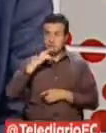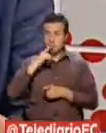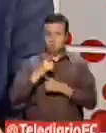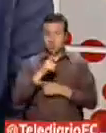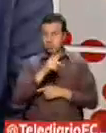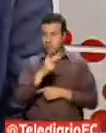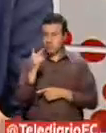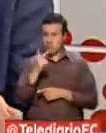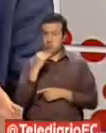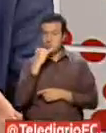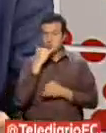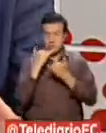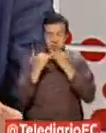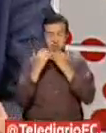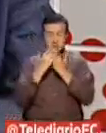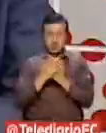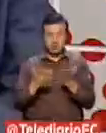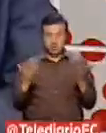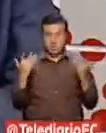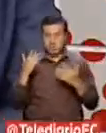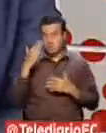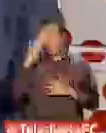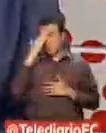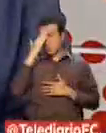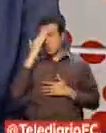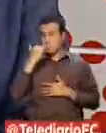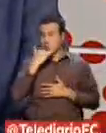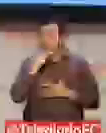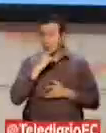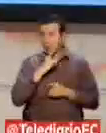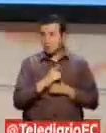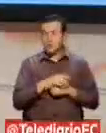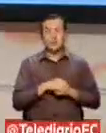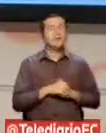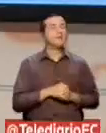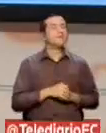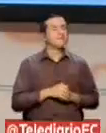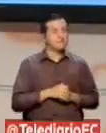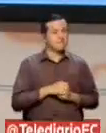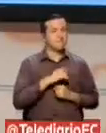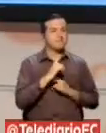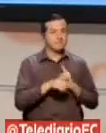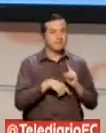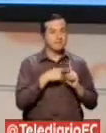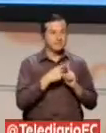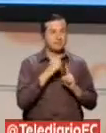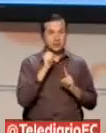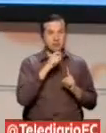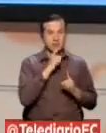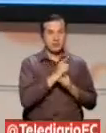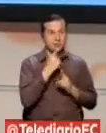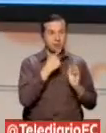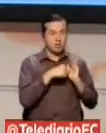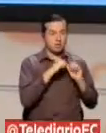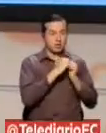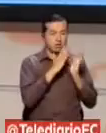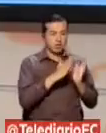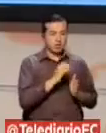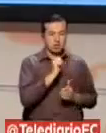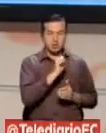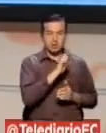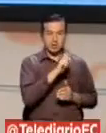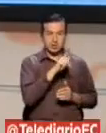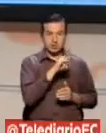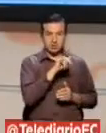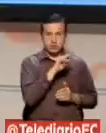ambas cometieron actos censurables? Sí, con un adicional. En el caso del asambleísta Espín, que es